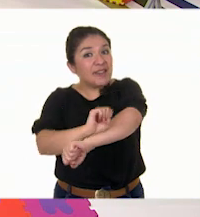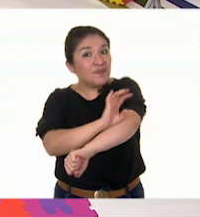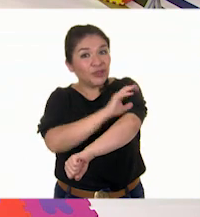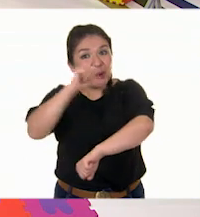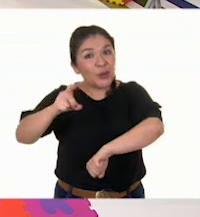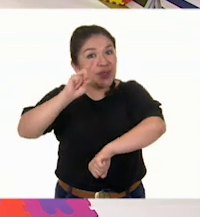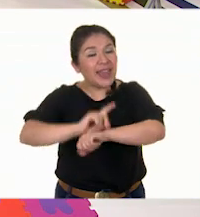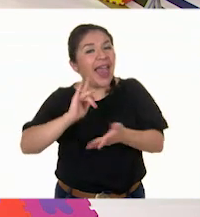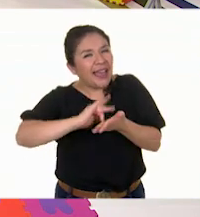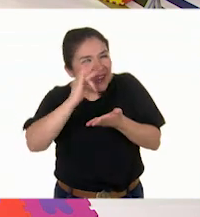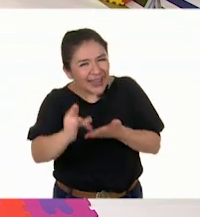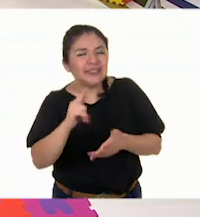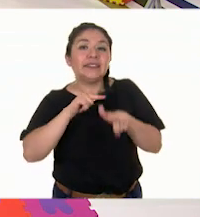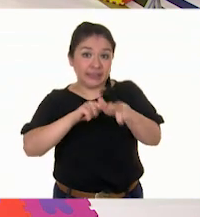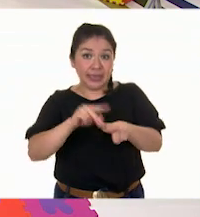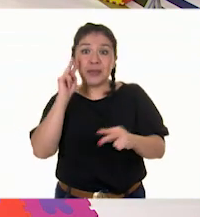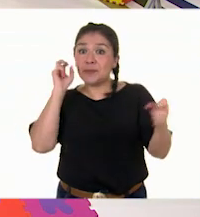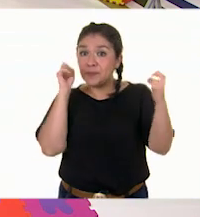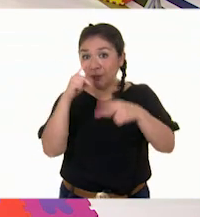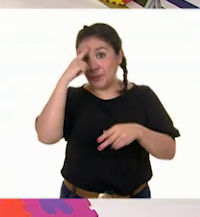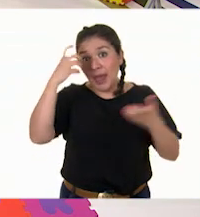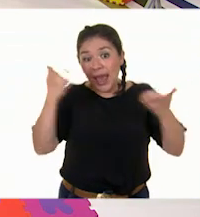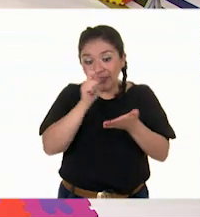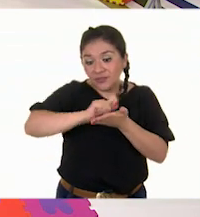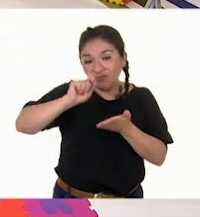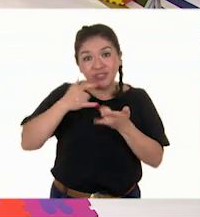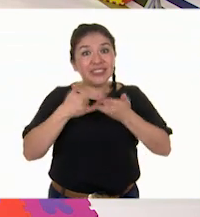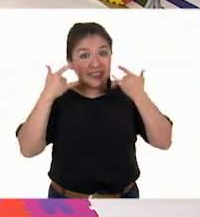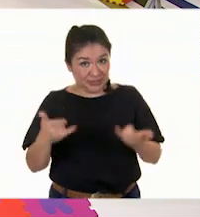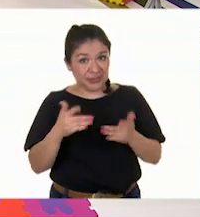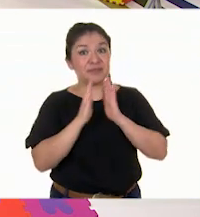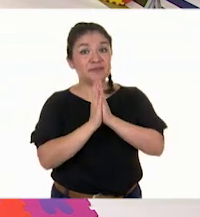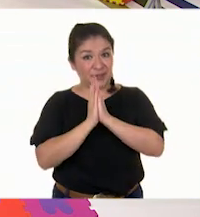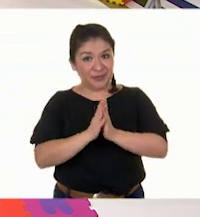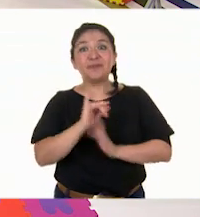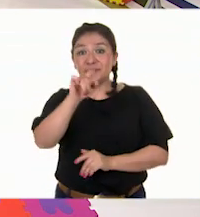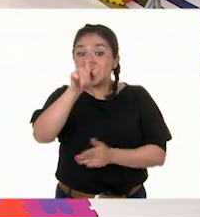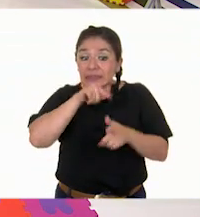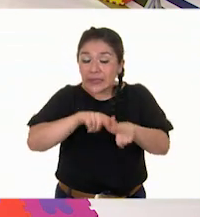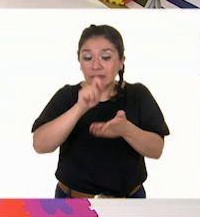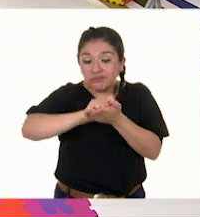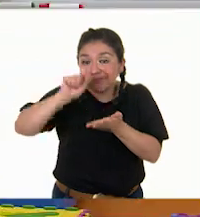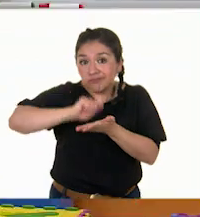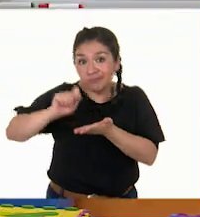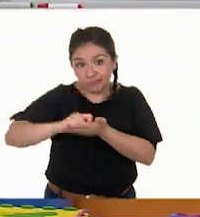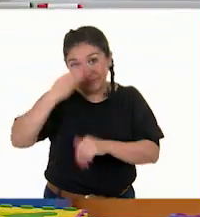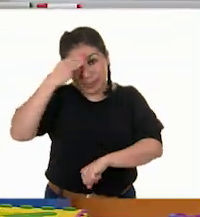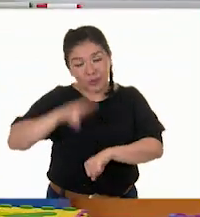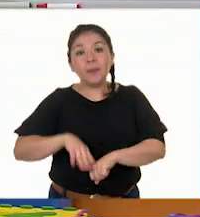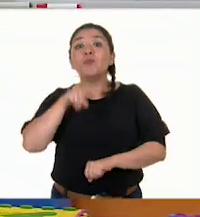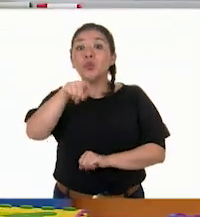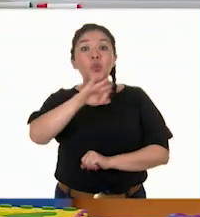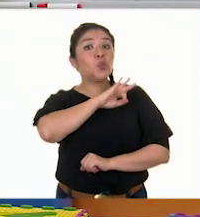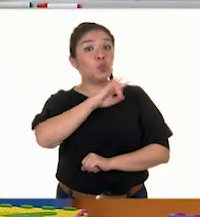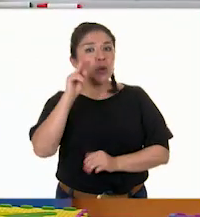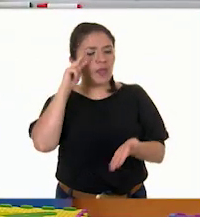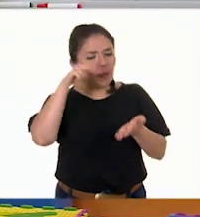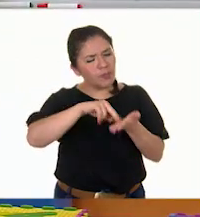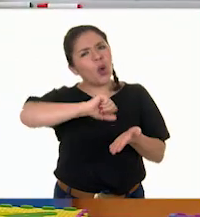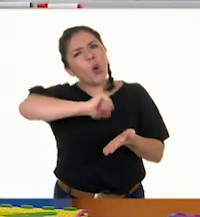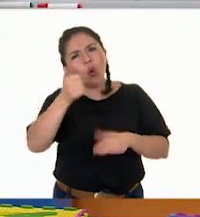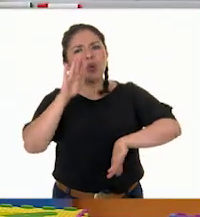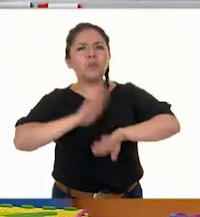venir a enseñarnos y nos seguimos viendo para crear nuestro texto, sí, ¿no? Sí, sí, sí. Ya vayan haciendo sus anotaciones, sus borradores. Si te es posible,